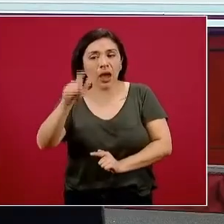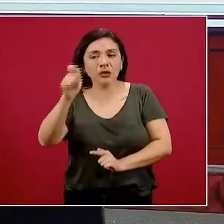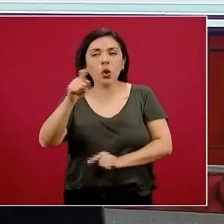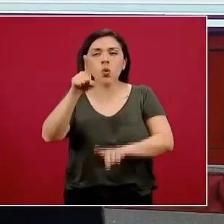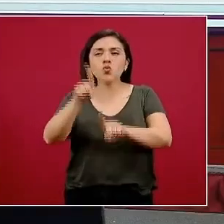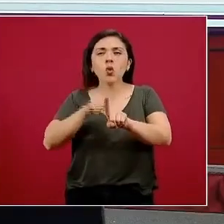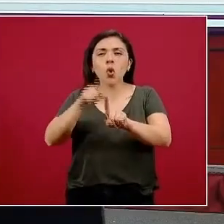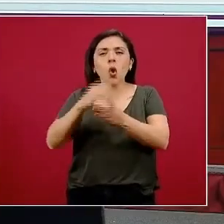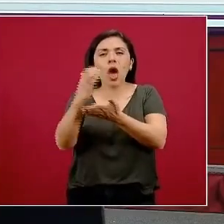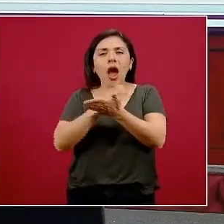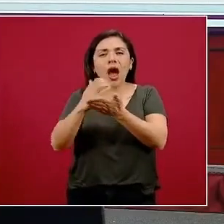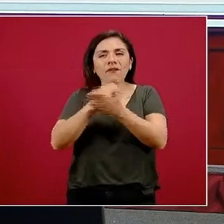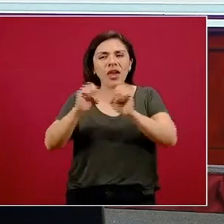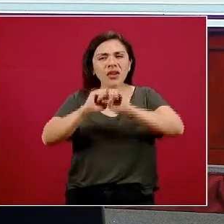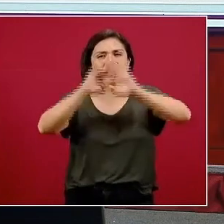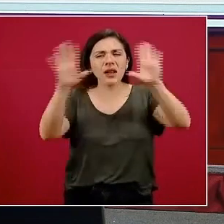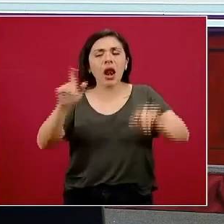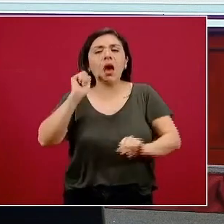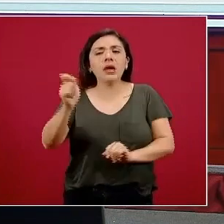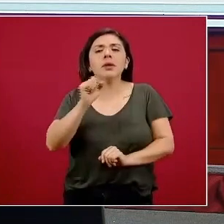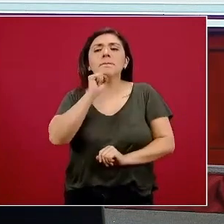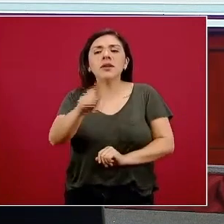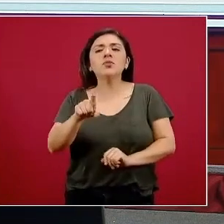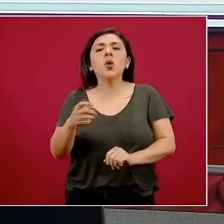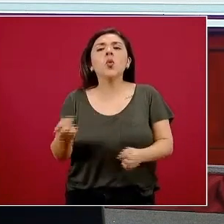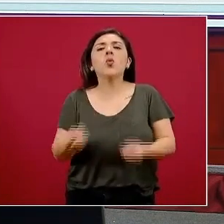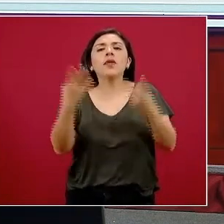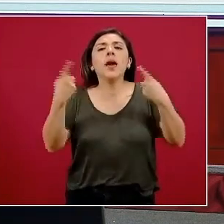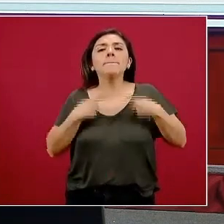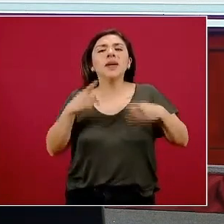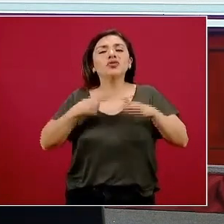barras de color café claro, son precisamente los casos